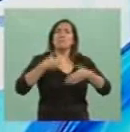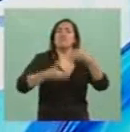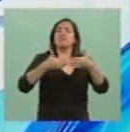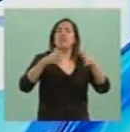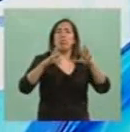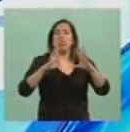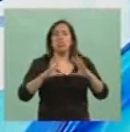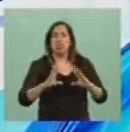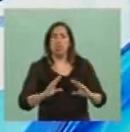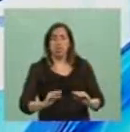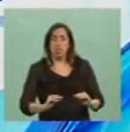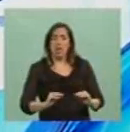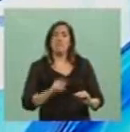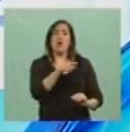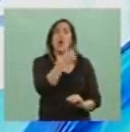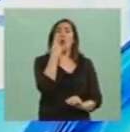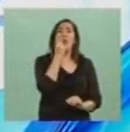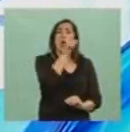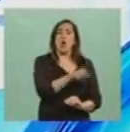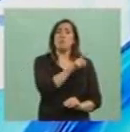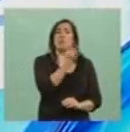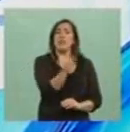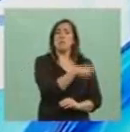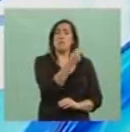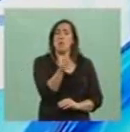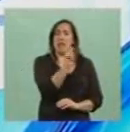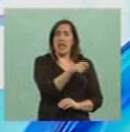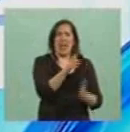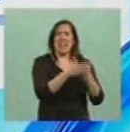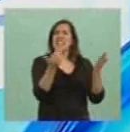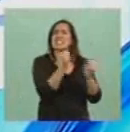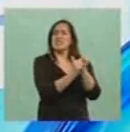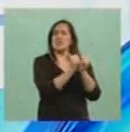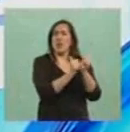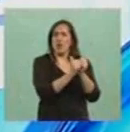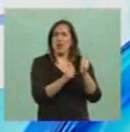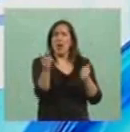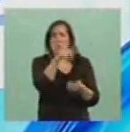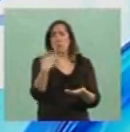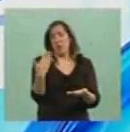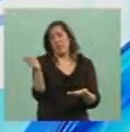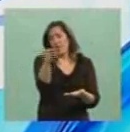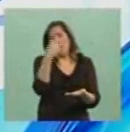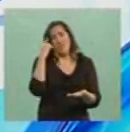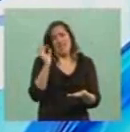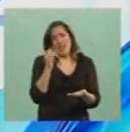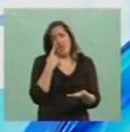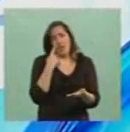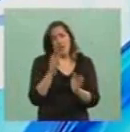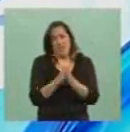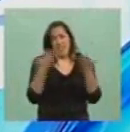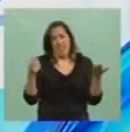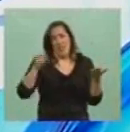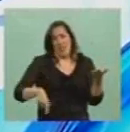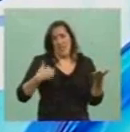aparecía un señor de una inmobiliaria, lo pueden buscar en el diario que todos ustedes conocen, del